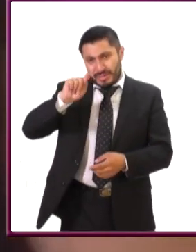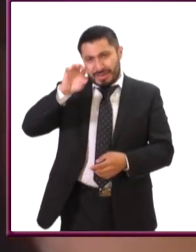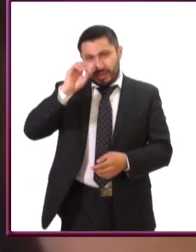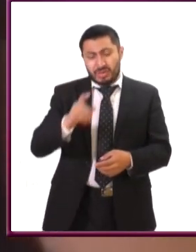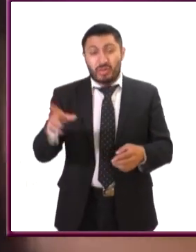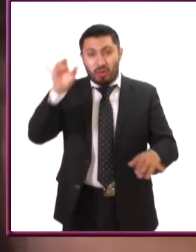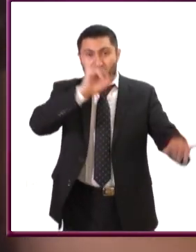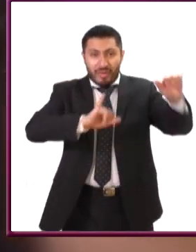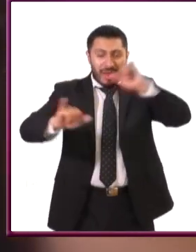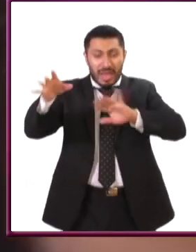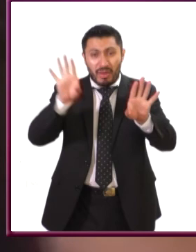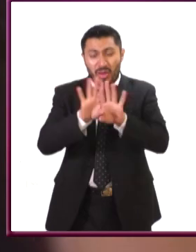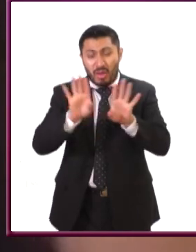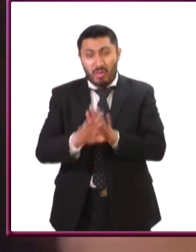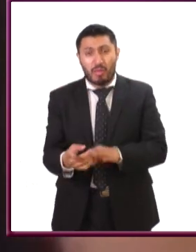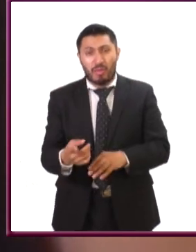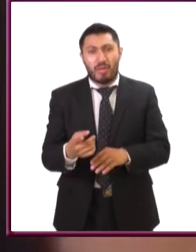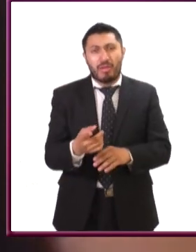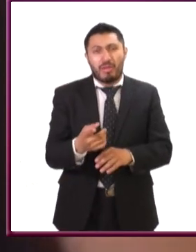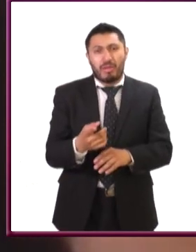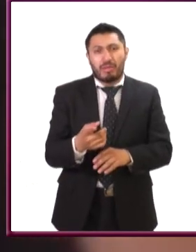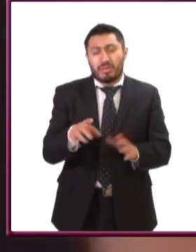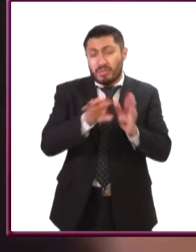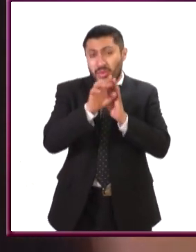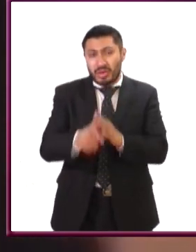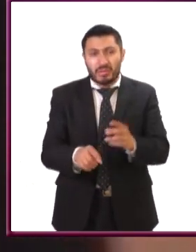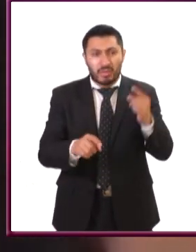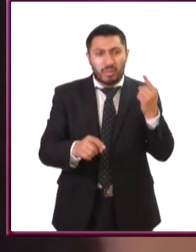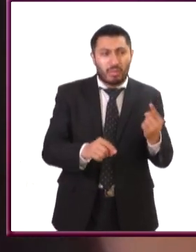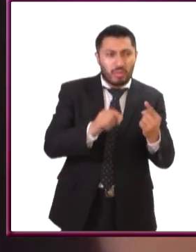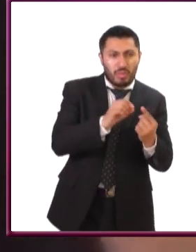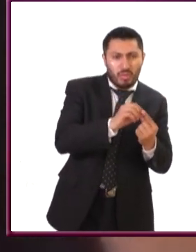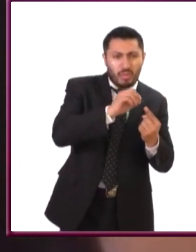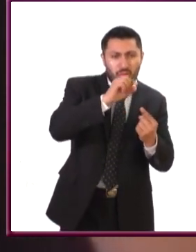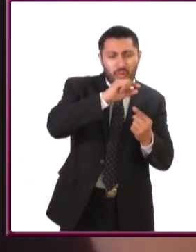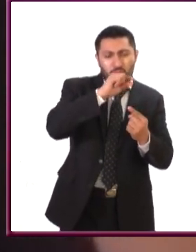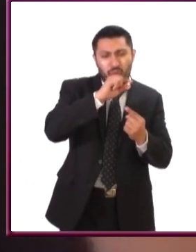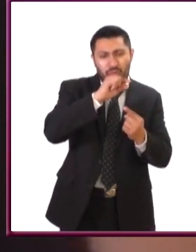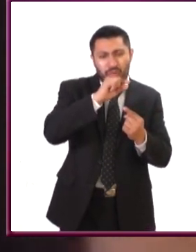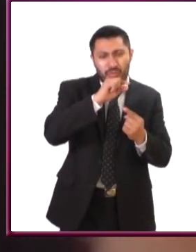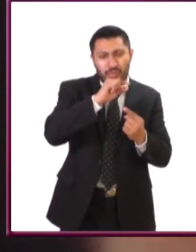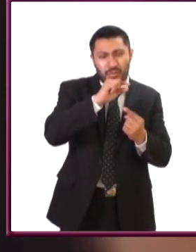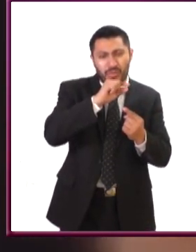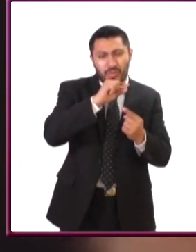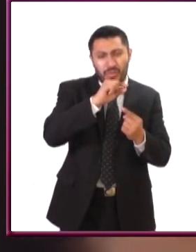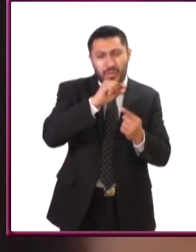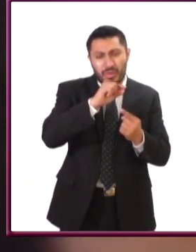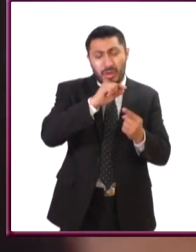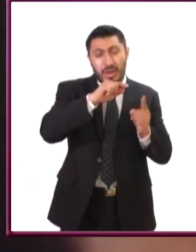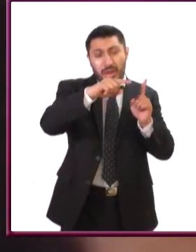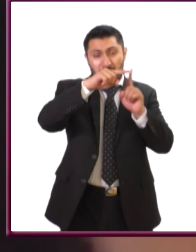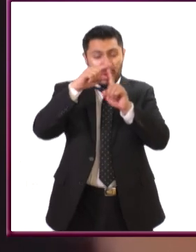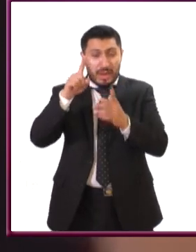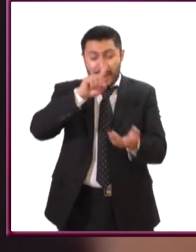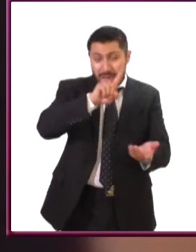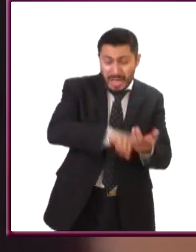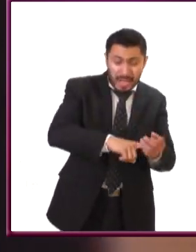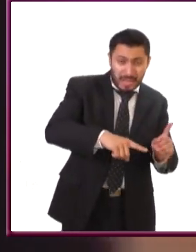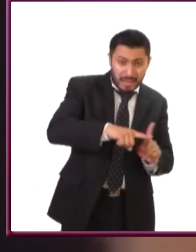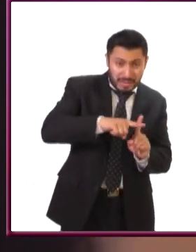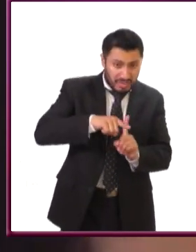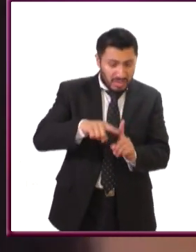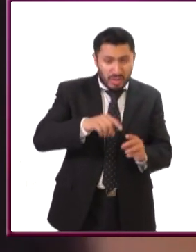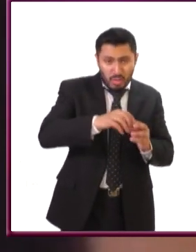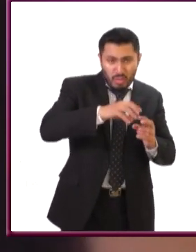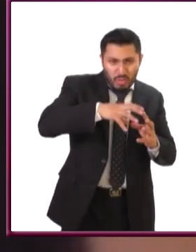elemento químico se forma cuando uno va aumentando el número de el número de protones en